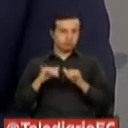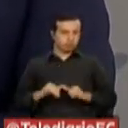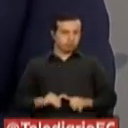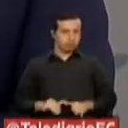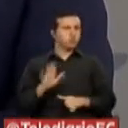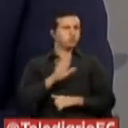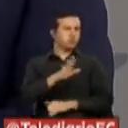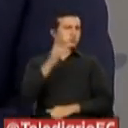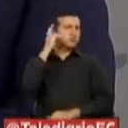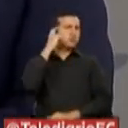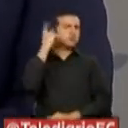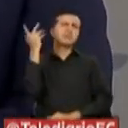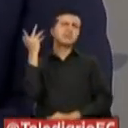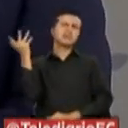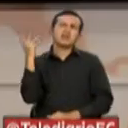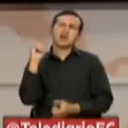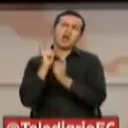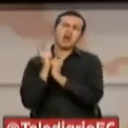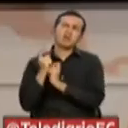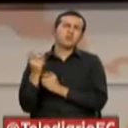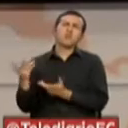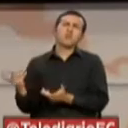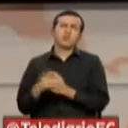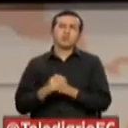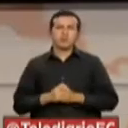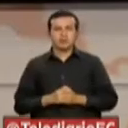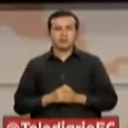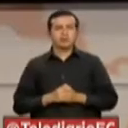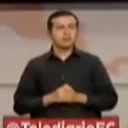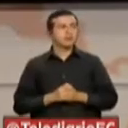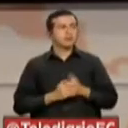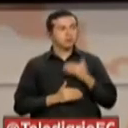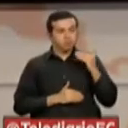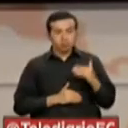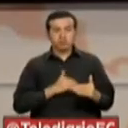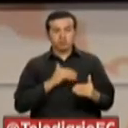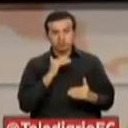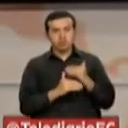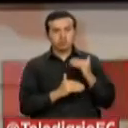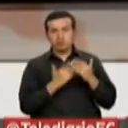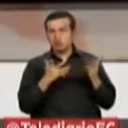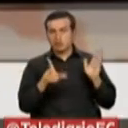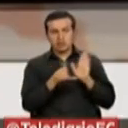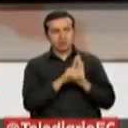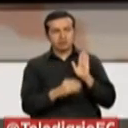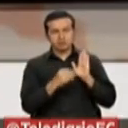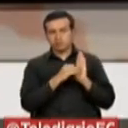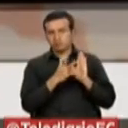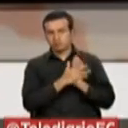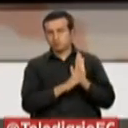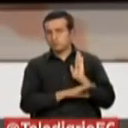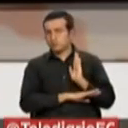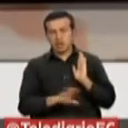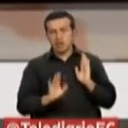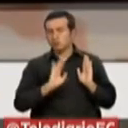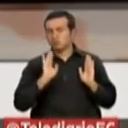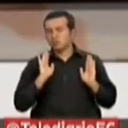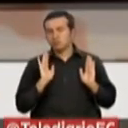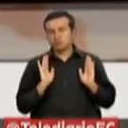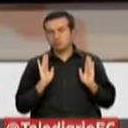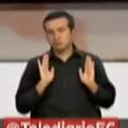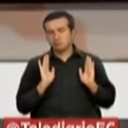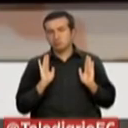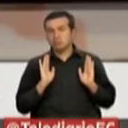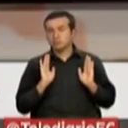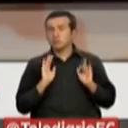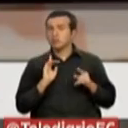En su opinión, ¿cuáles deberían ser? Mire, los procedimientos están en las leyes. La